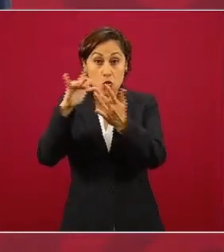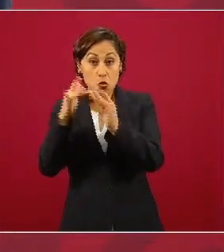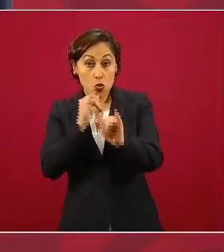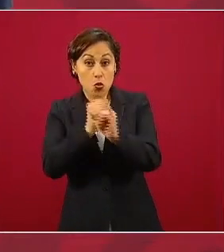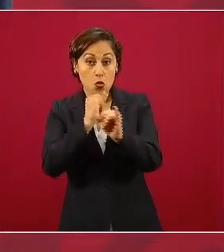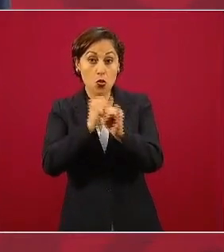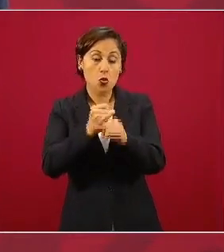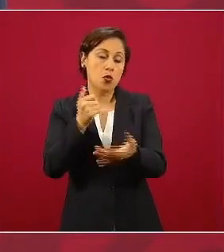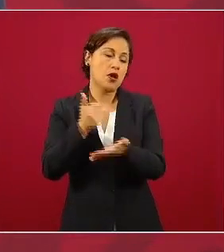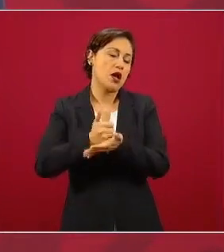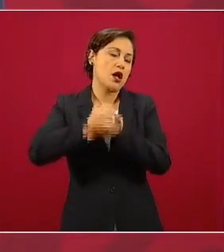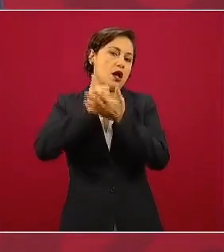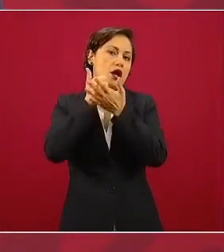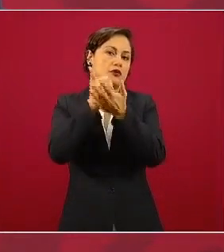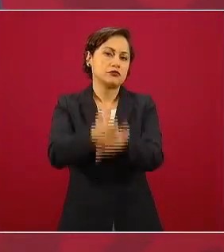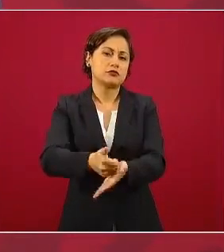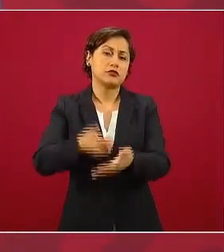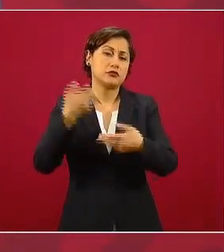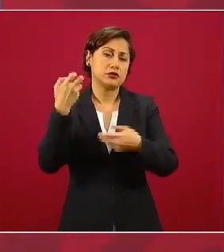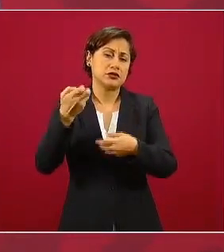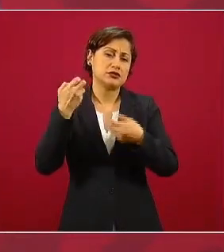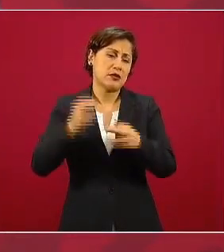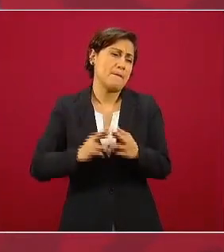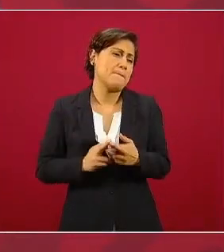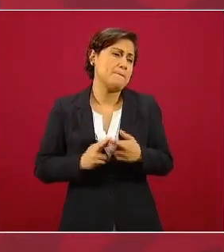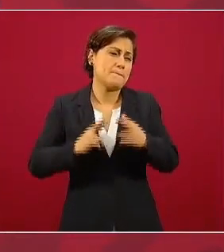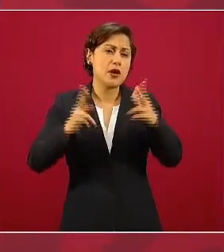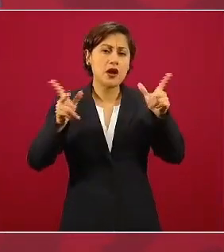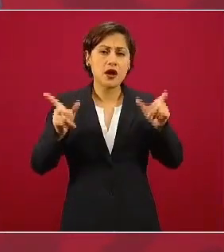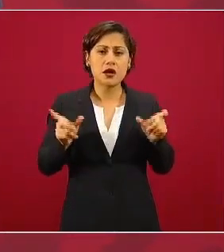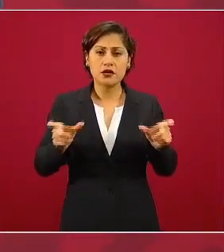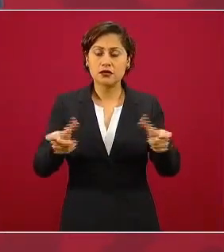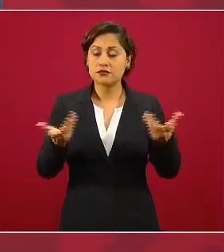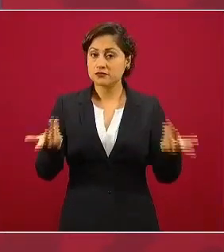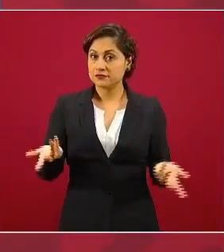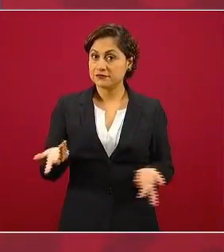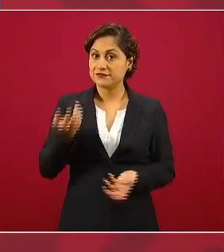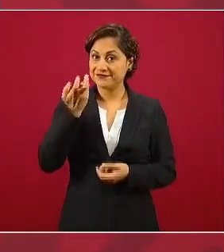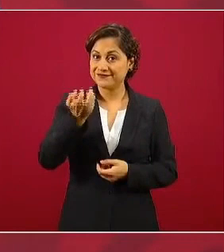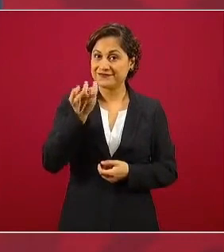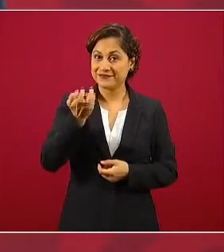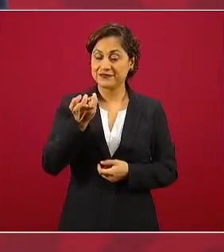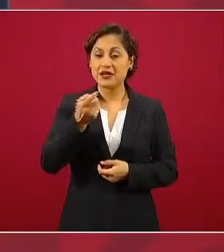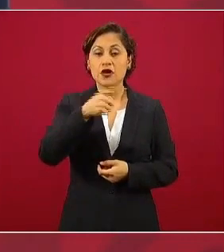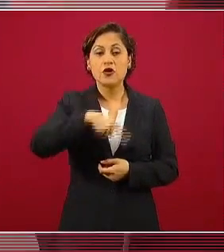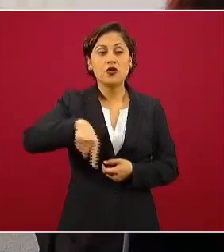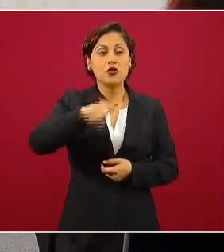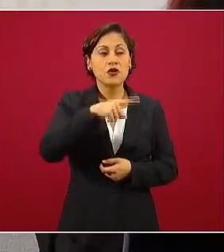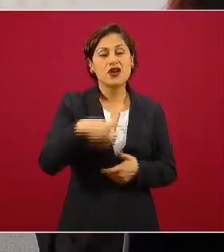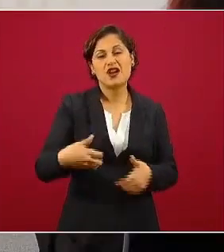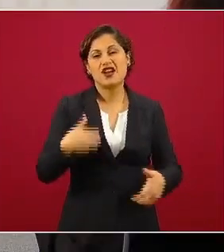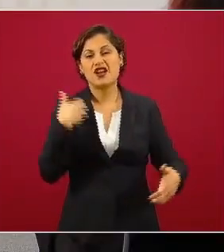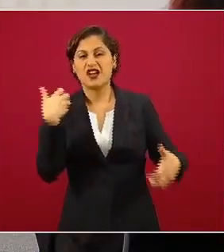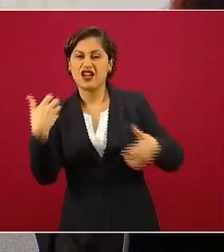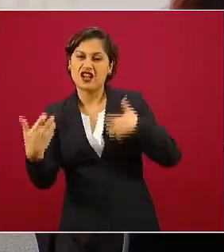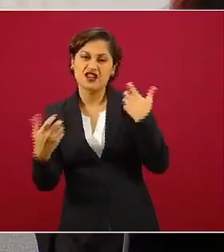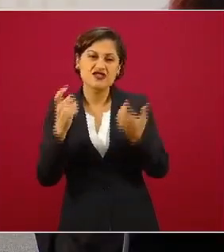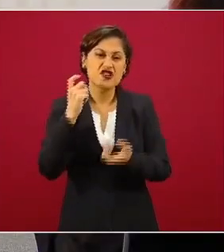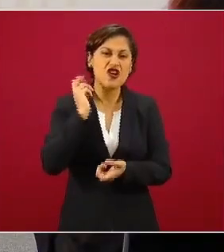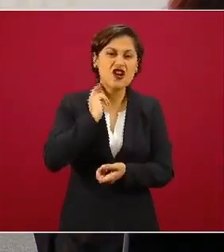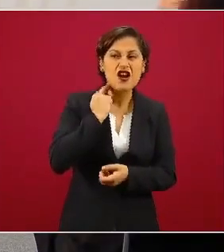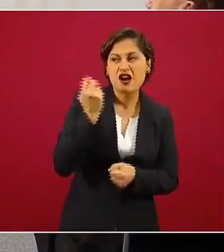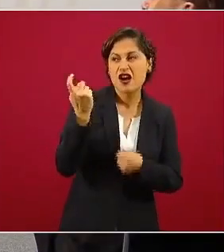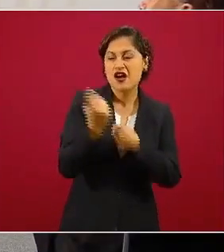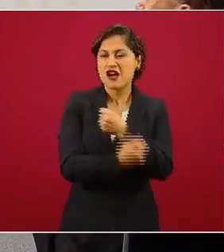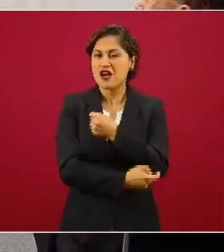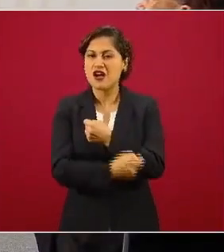Por eso no hay que molestarnos, que bots que insultan, que se ponen de acuerdo, nado, ¿cómo le